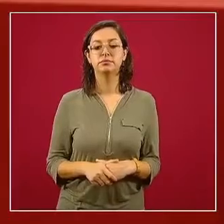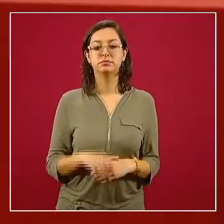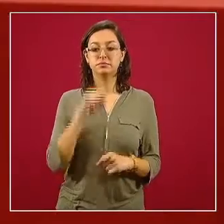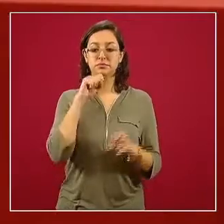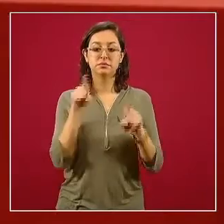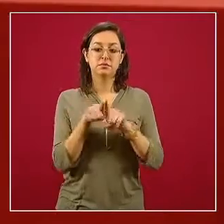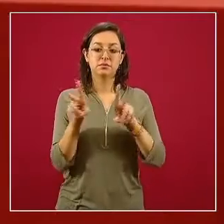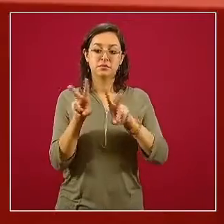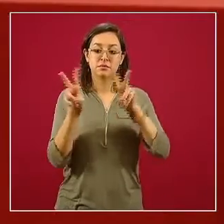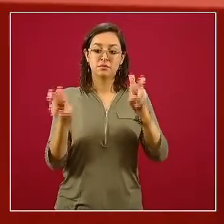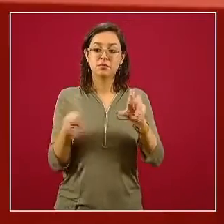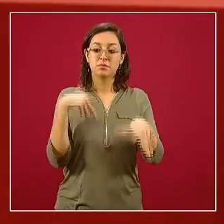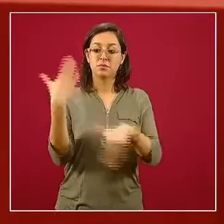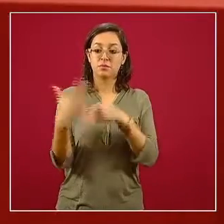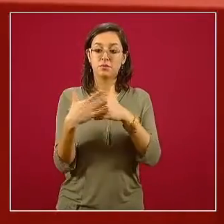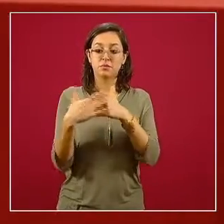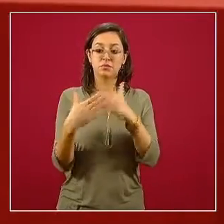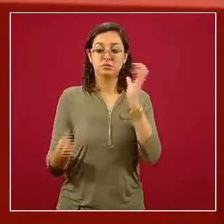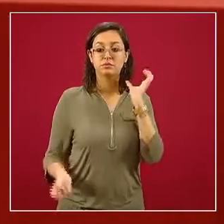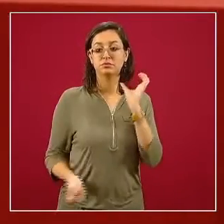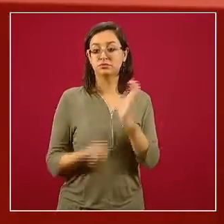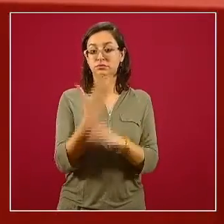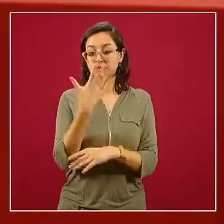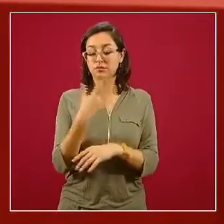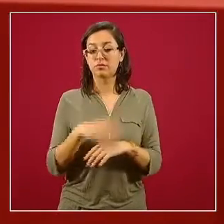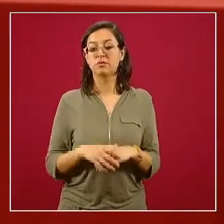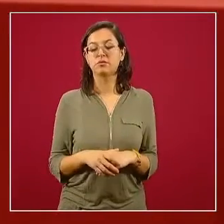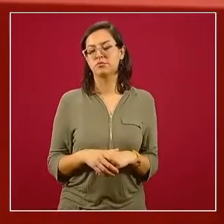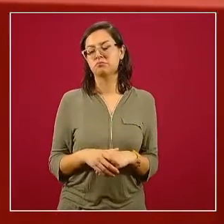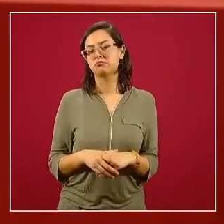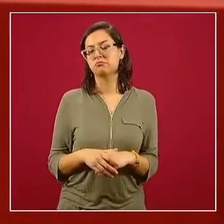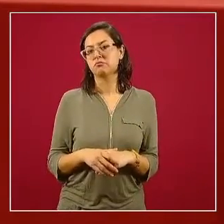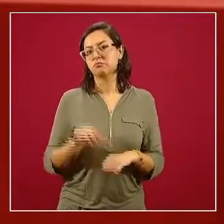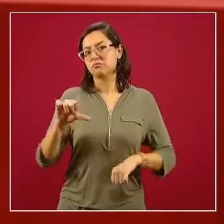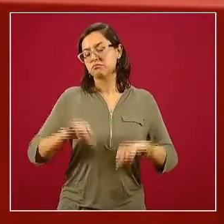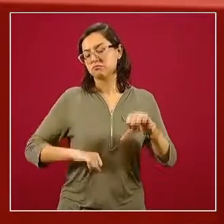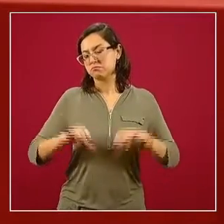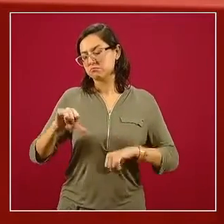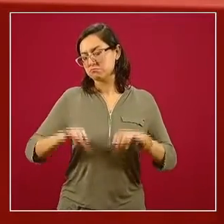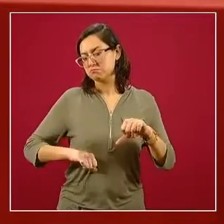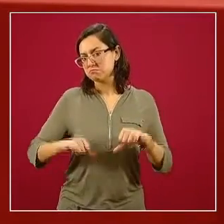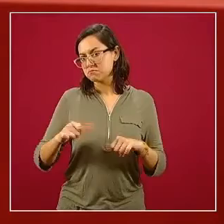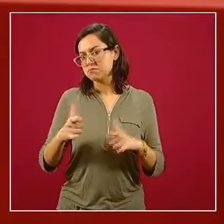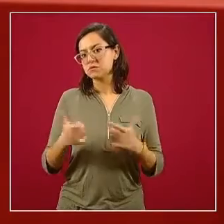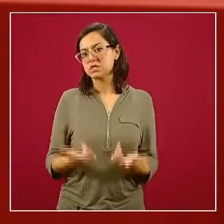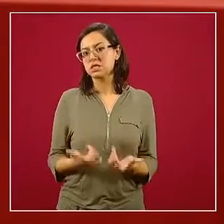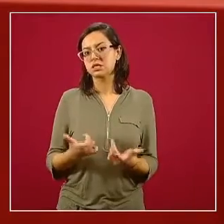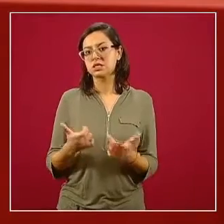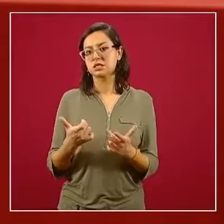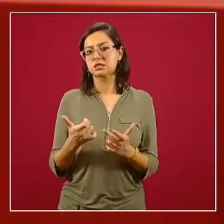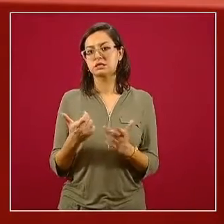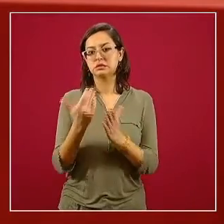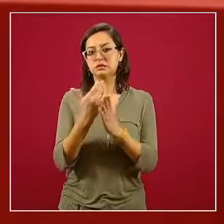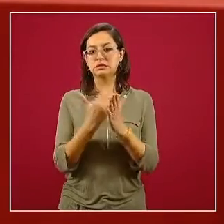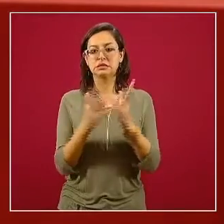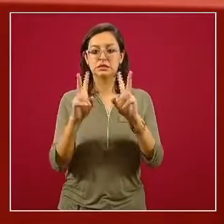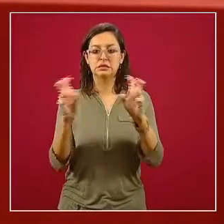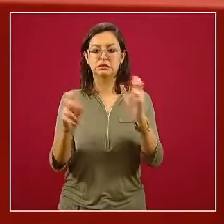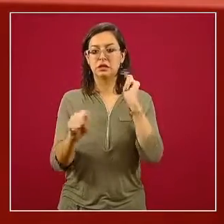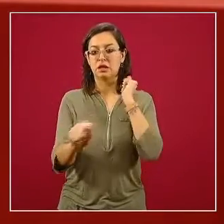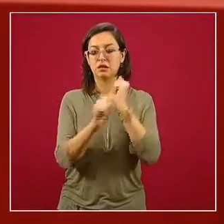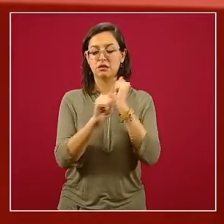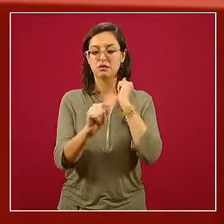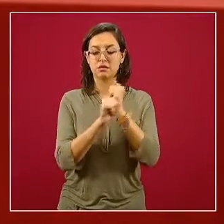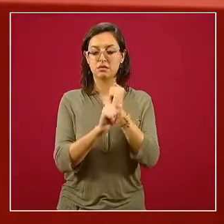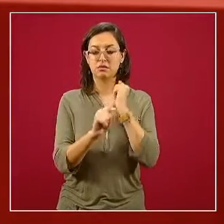de regresar a la nueva normalidad, saber si ya se tiene algún protocolo en cuanto al transporte público. Es